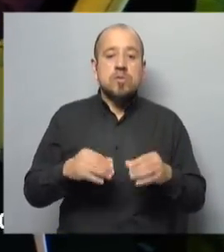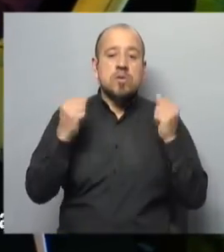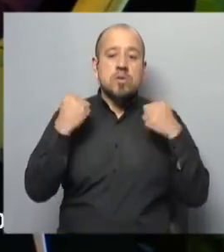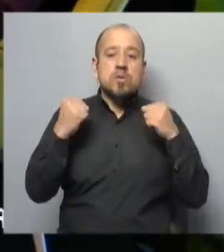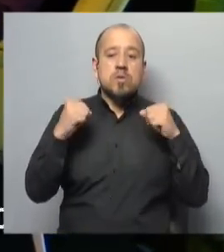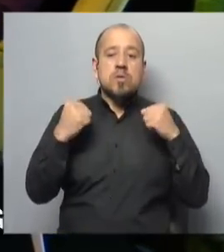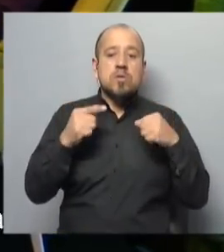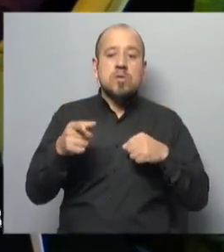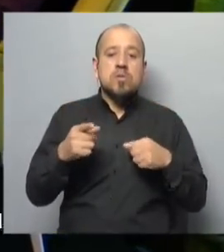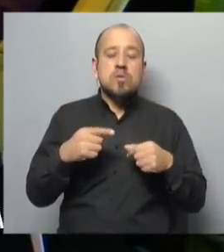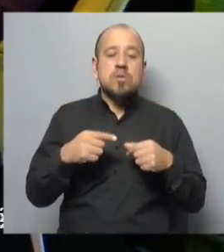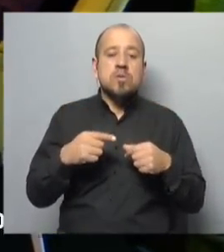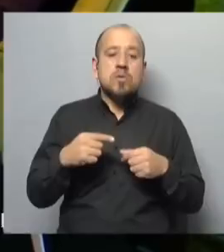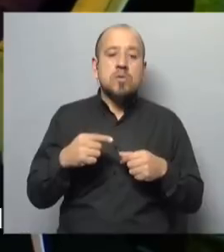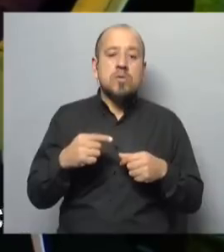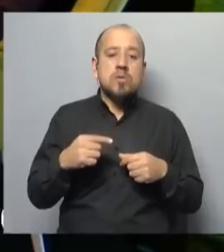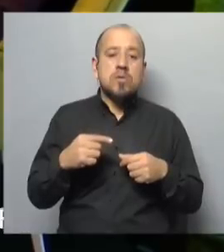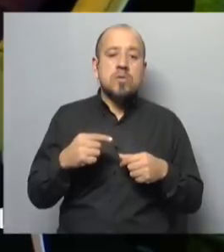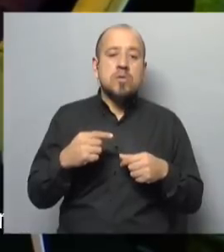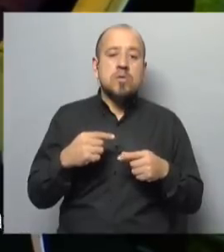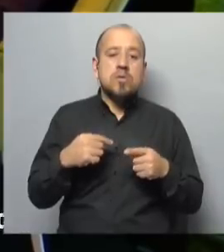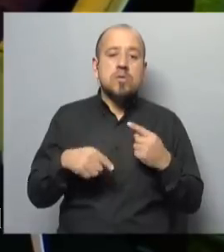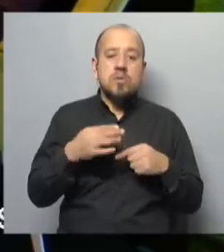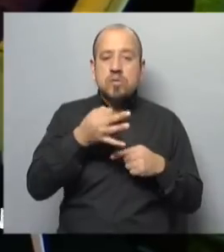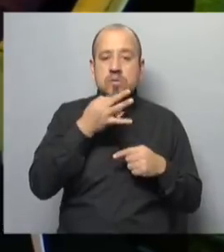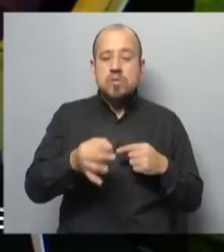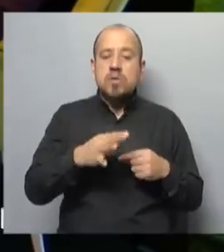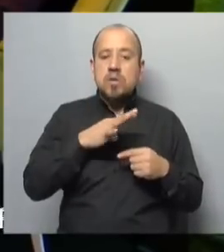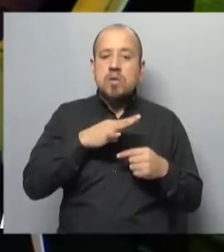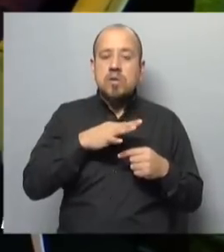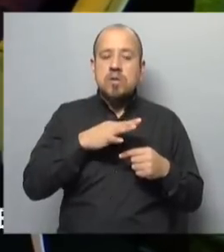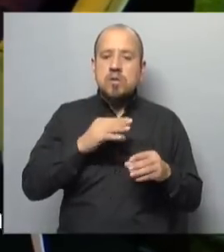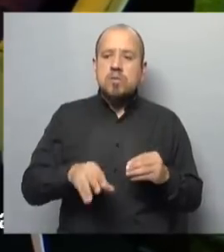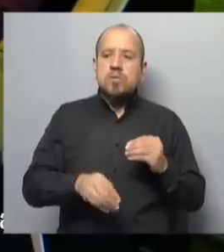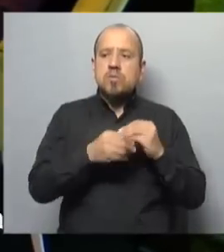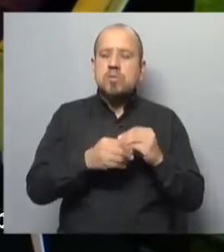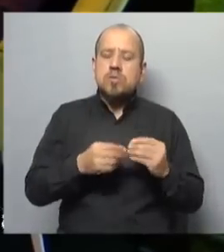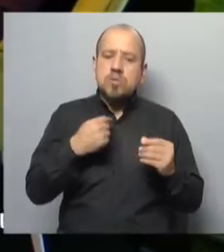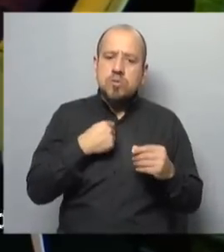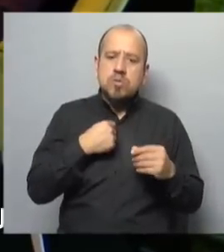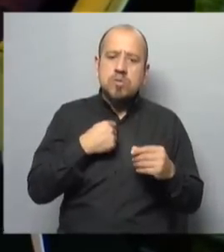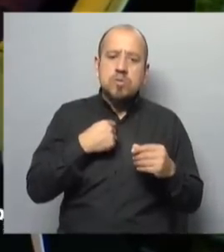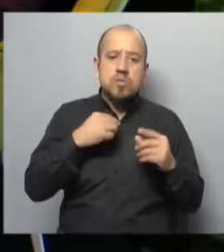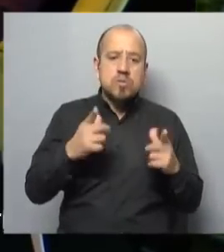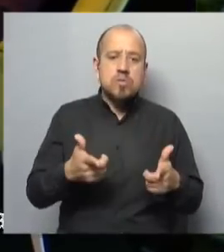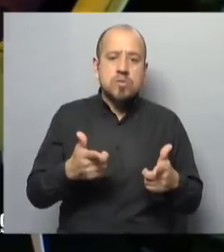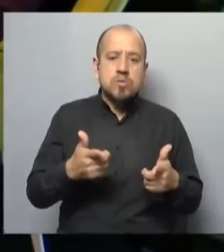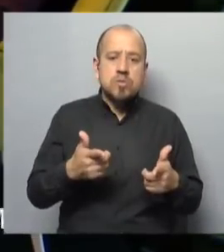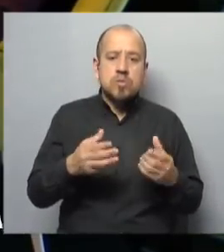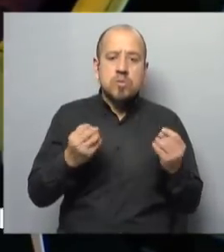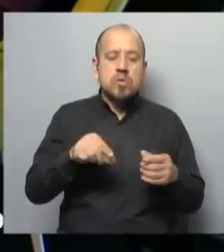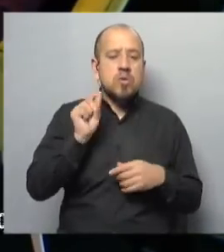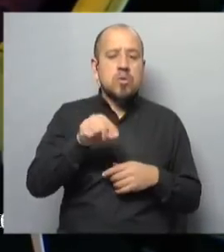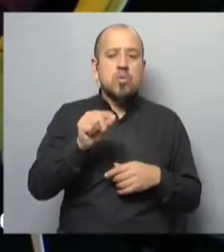son ídolos en el club hito y como decía martín creo que hay que sumar algo más incluso yo no tuteo nunca porque para mí el